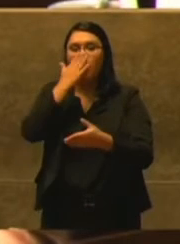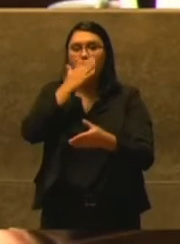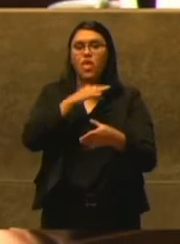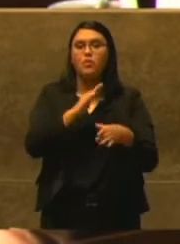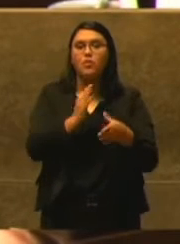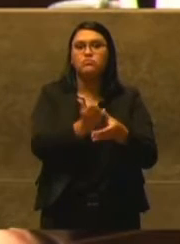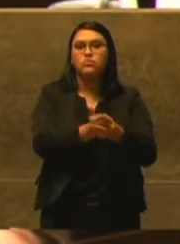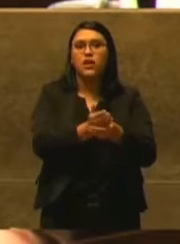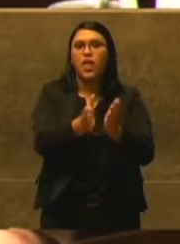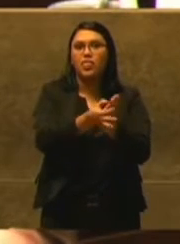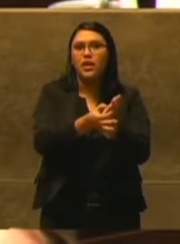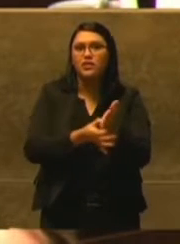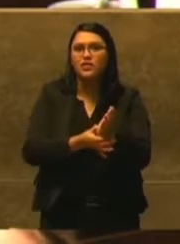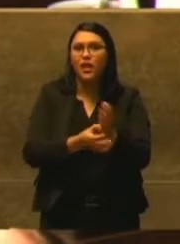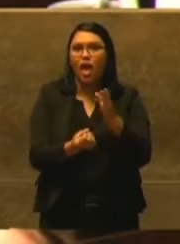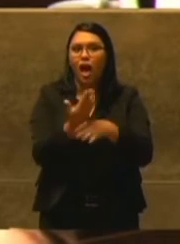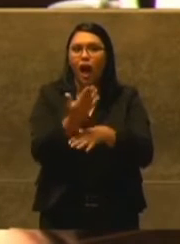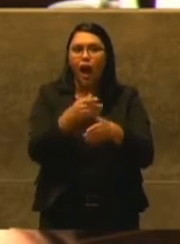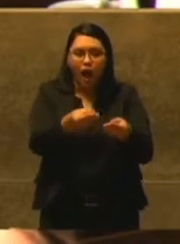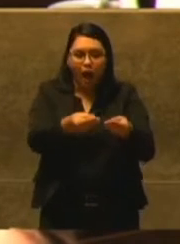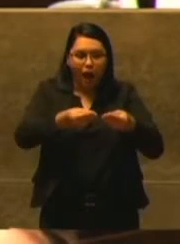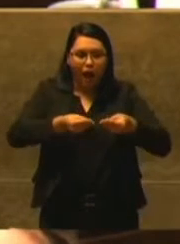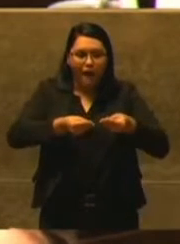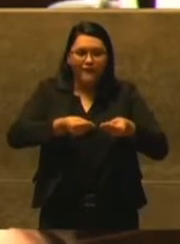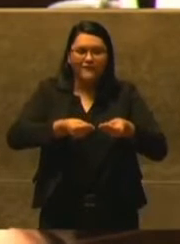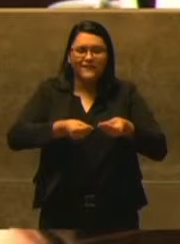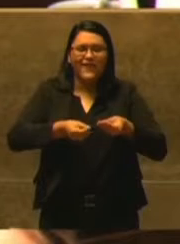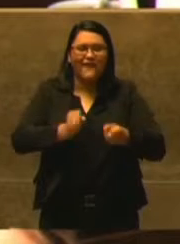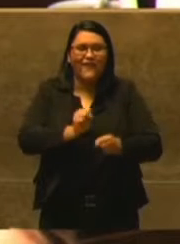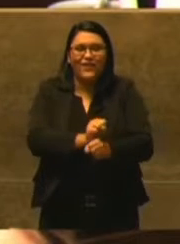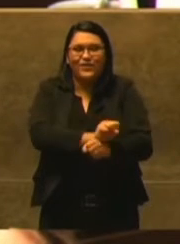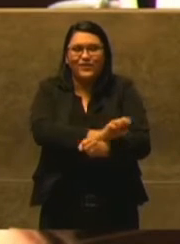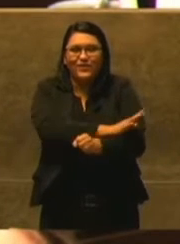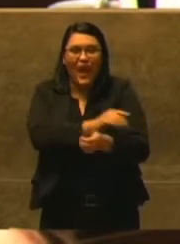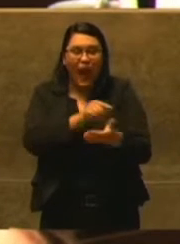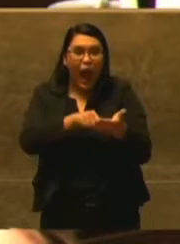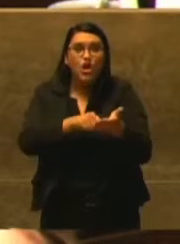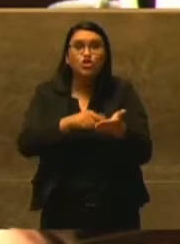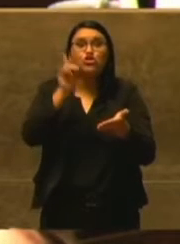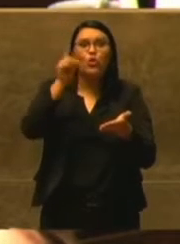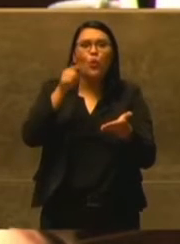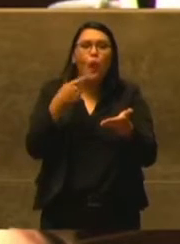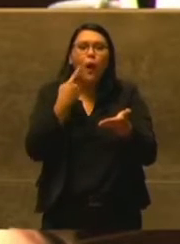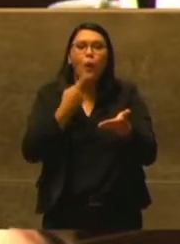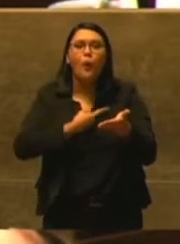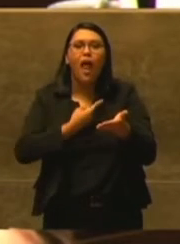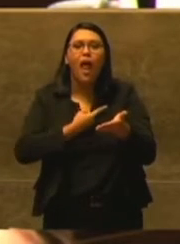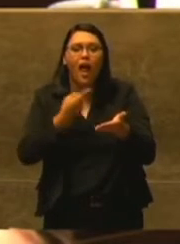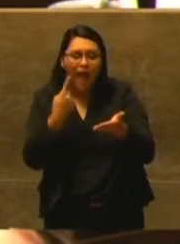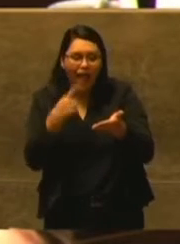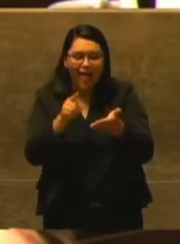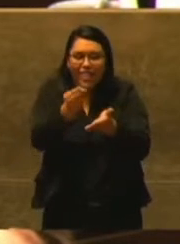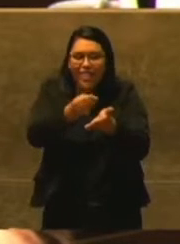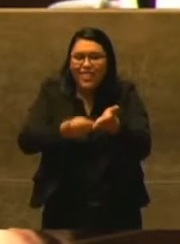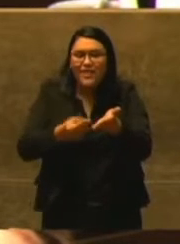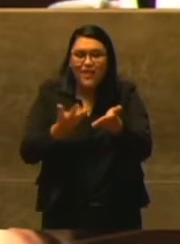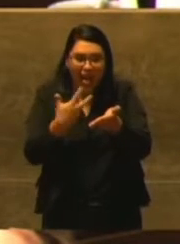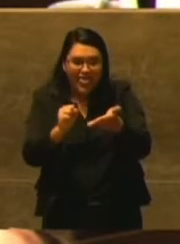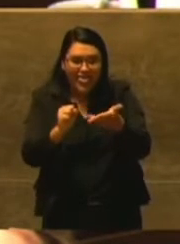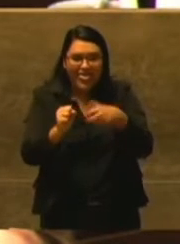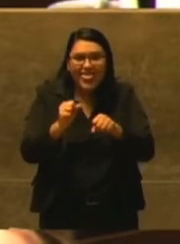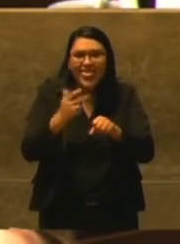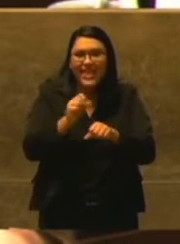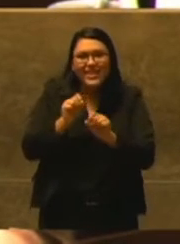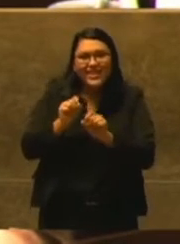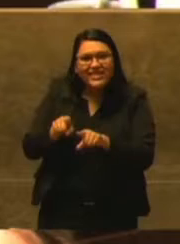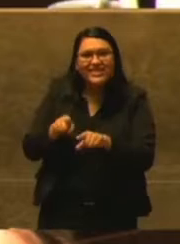por ellos, se encontraban en estos dibujos señalando cuáles habían hecho, del pueblo de